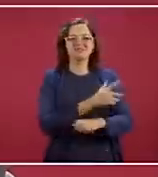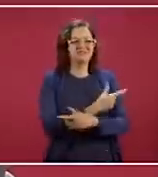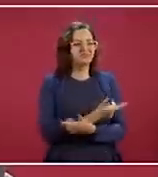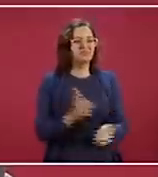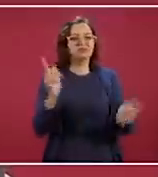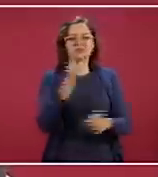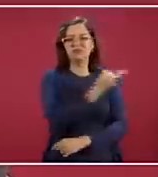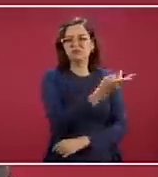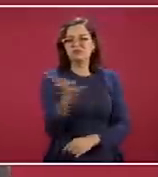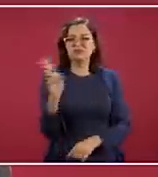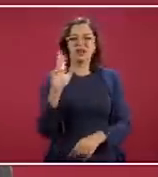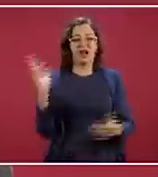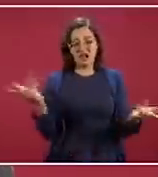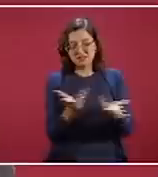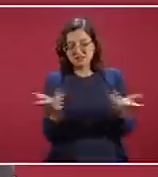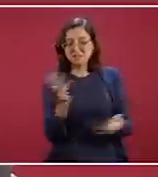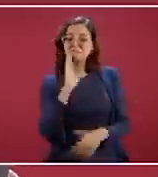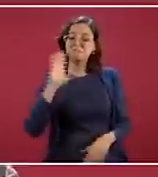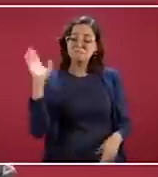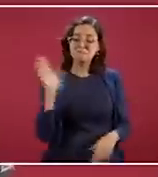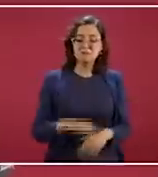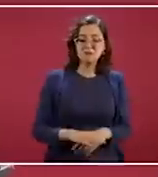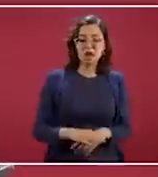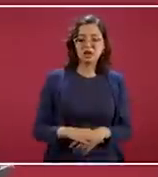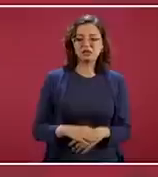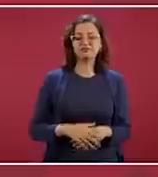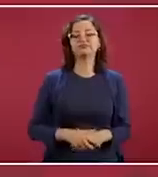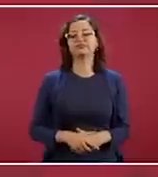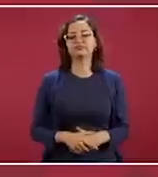esté actuando de manera